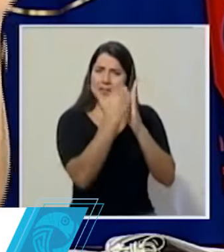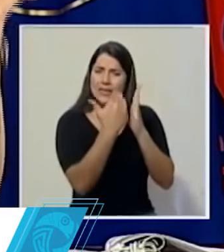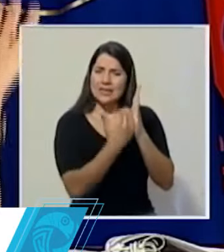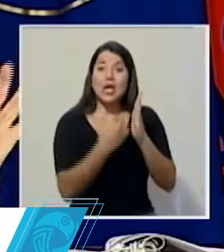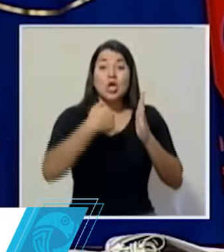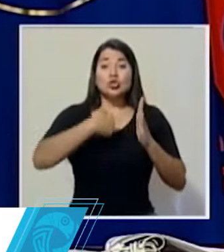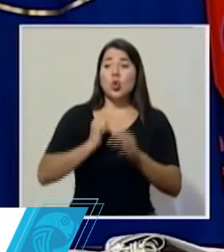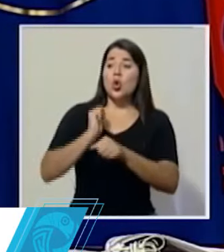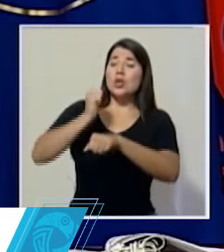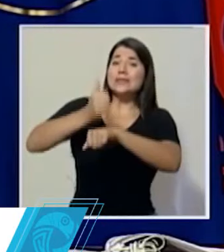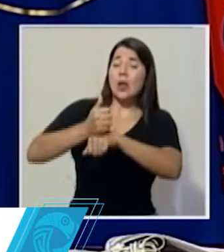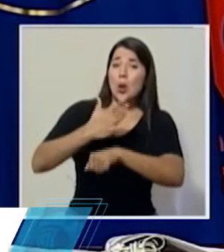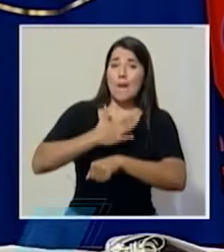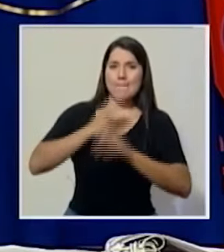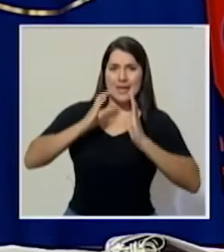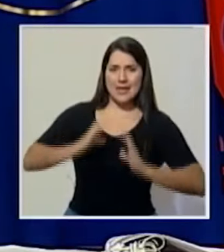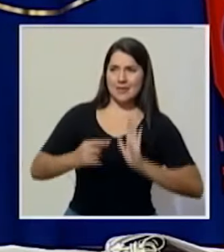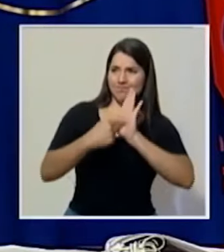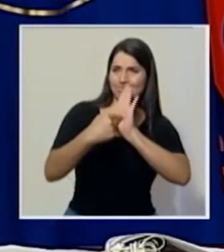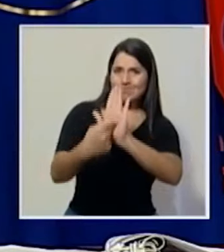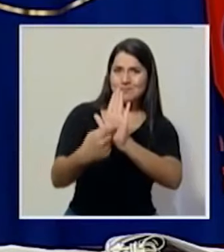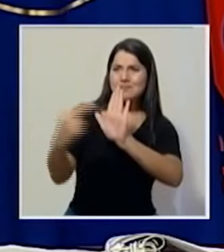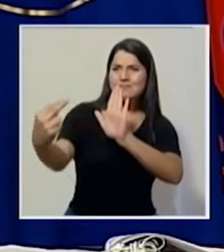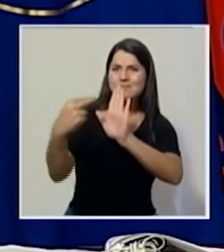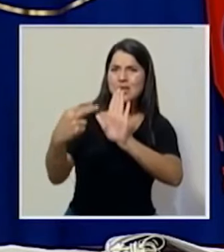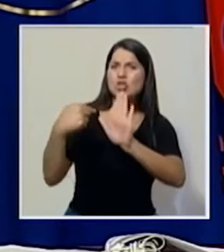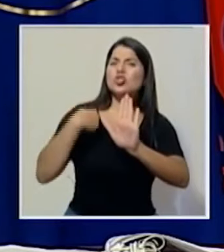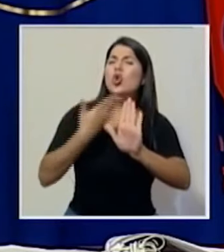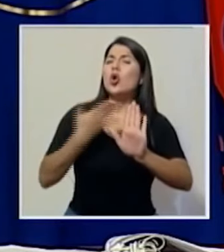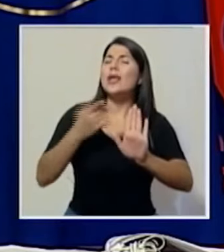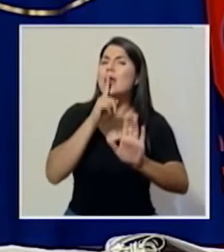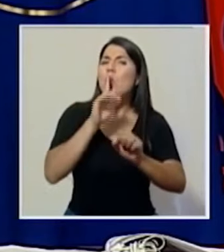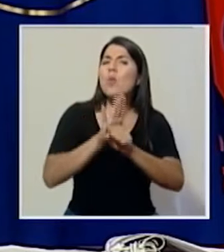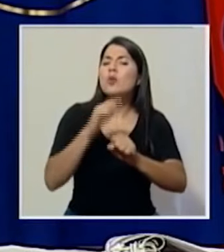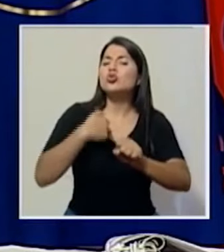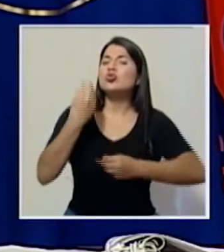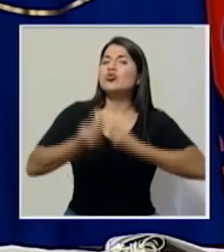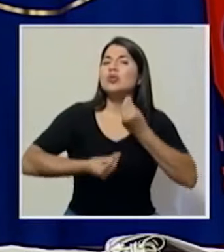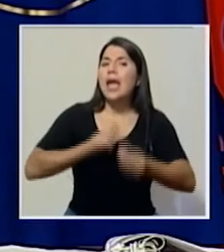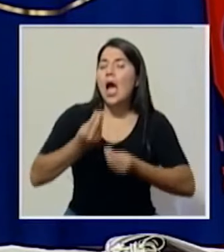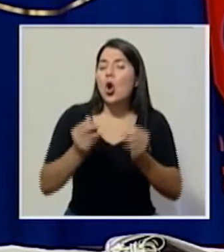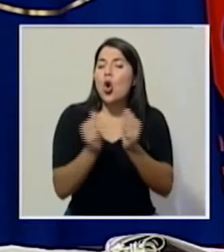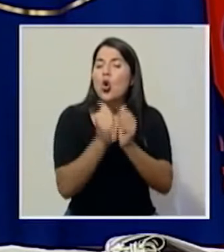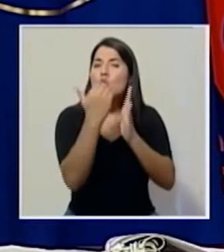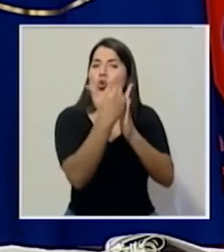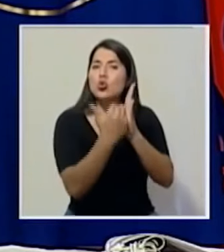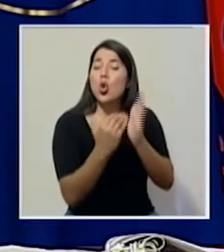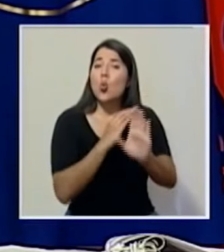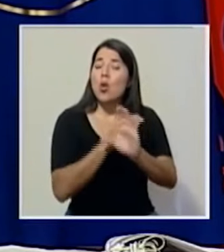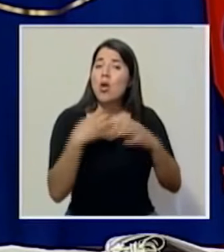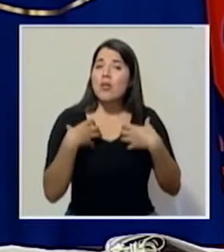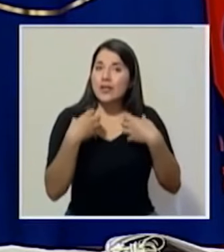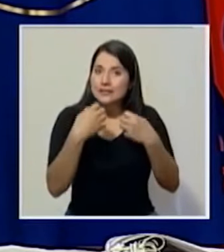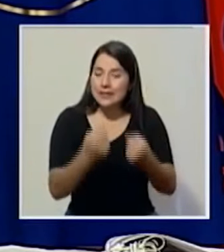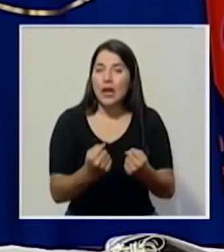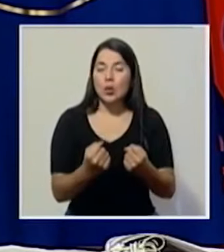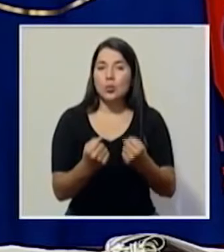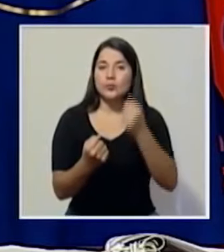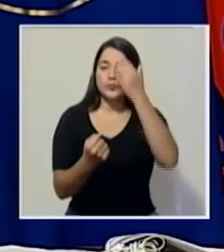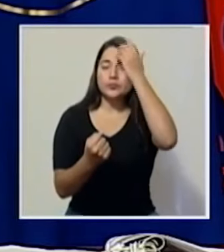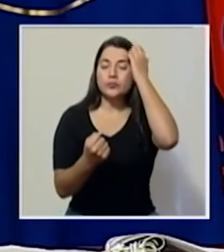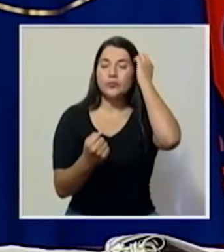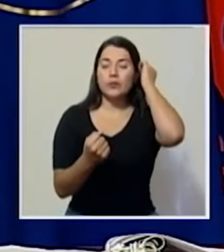pongo a mi cliente en una forma visible qué estoy cumpliendo yo con este protocolo sectorial en los sectores